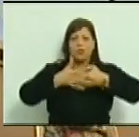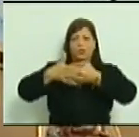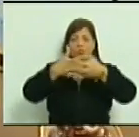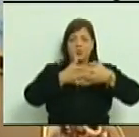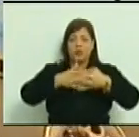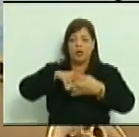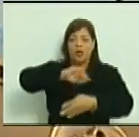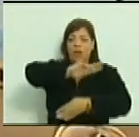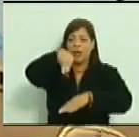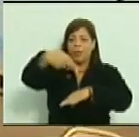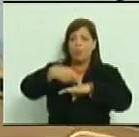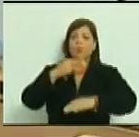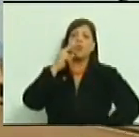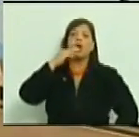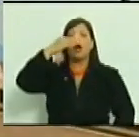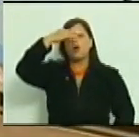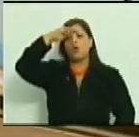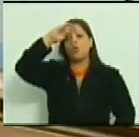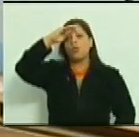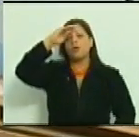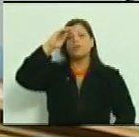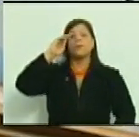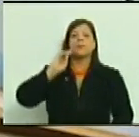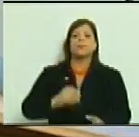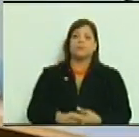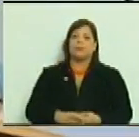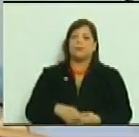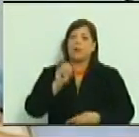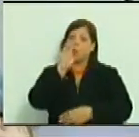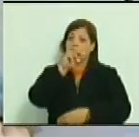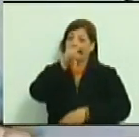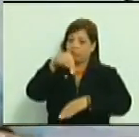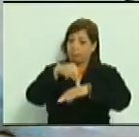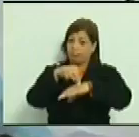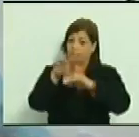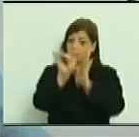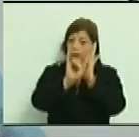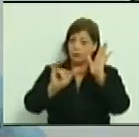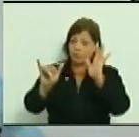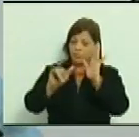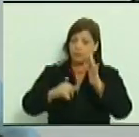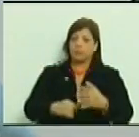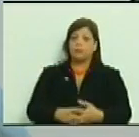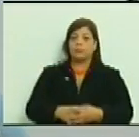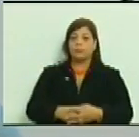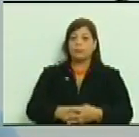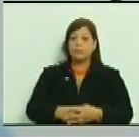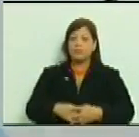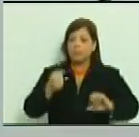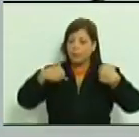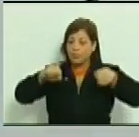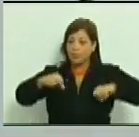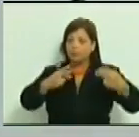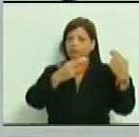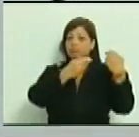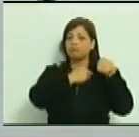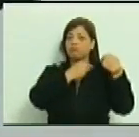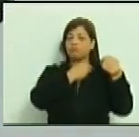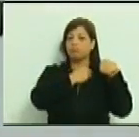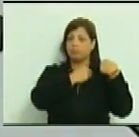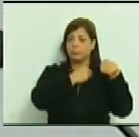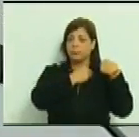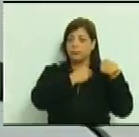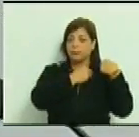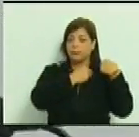la República de Cuba. La Asamblea Nacional Constituyente, en ejercicio de las facultades